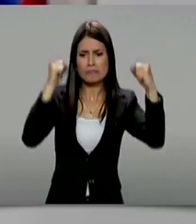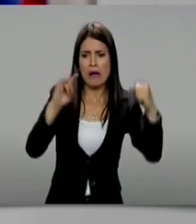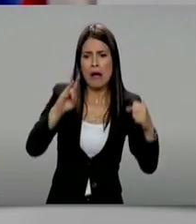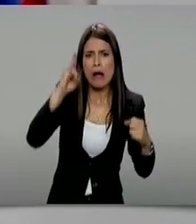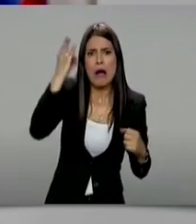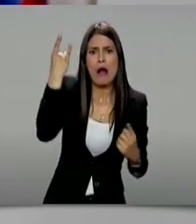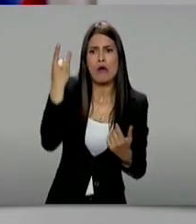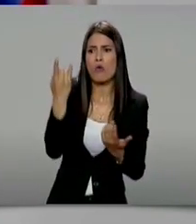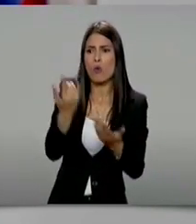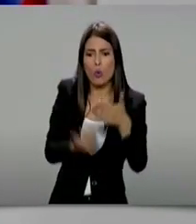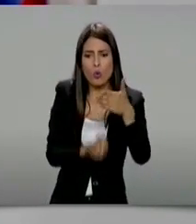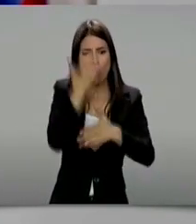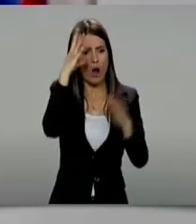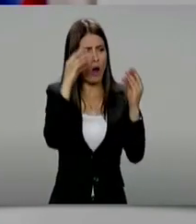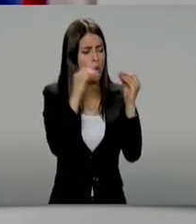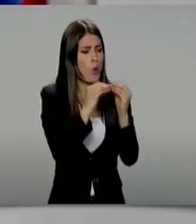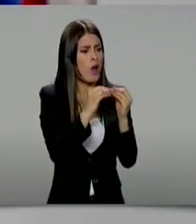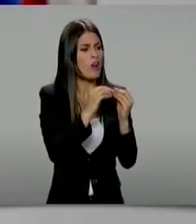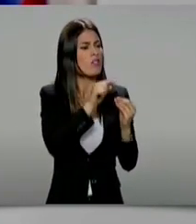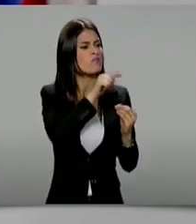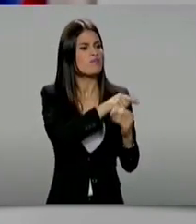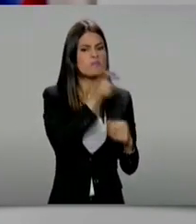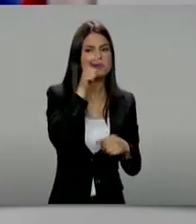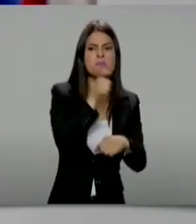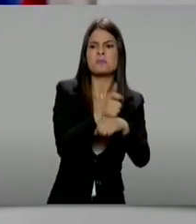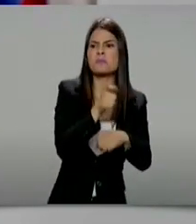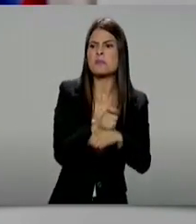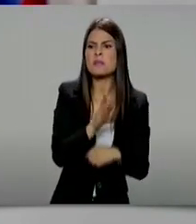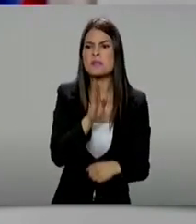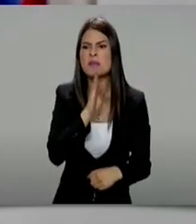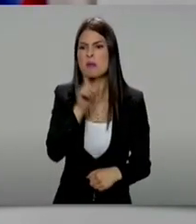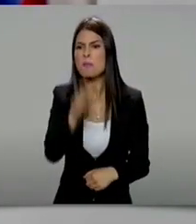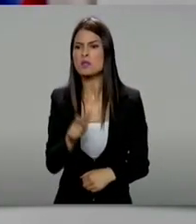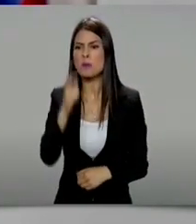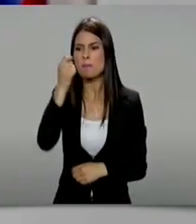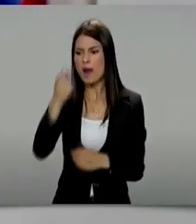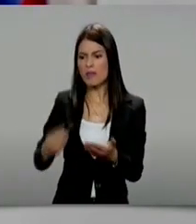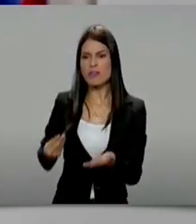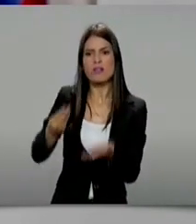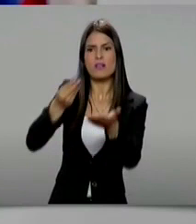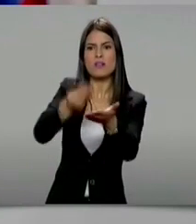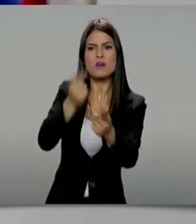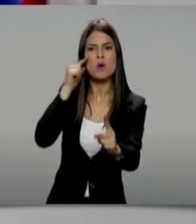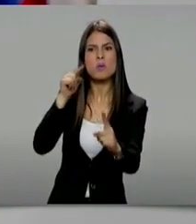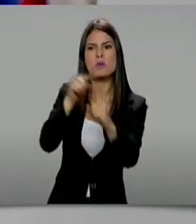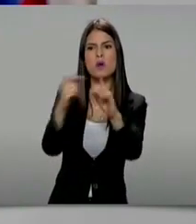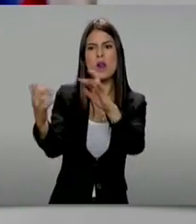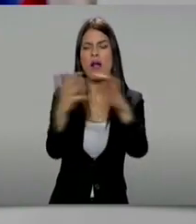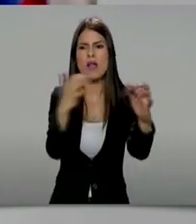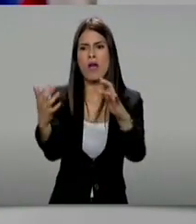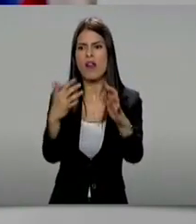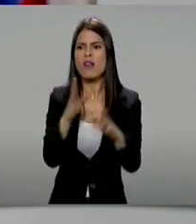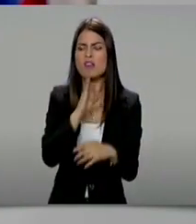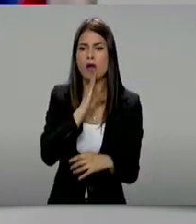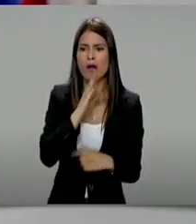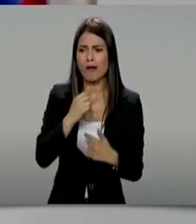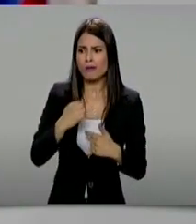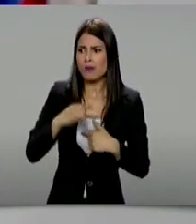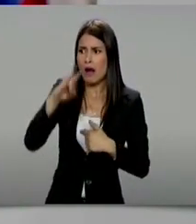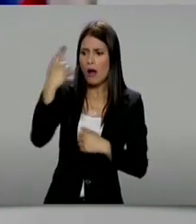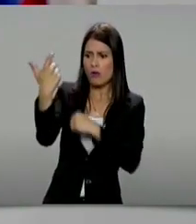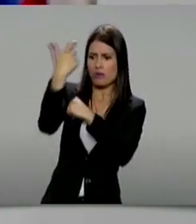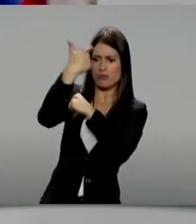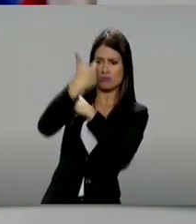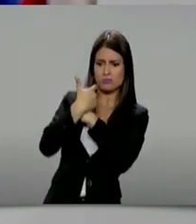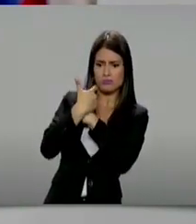transicional Ese temor quedó totalmente disipado y los empresarios satisfechos los que